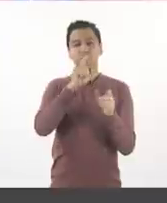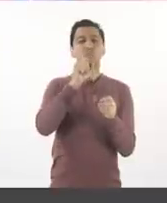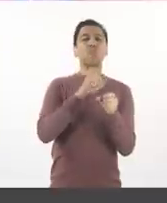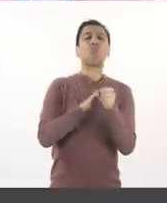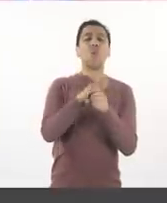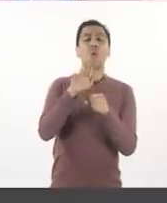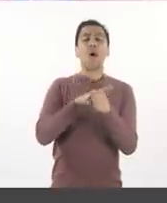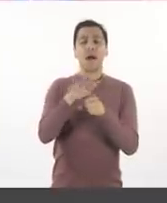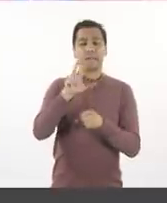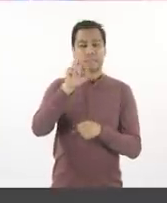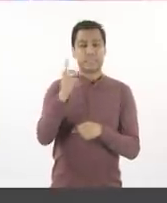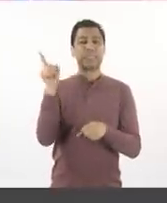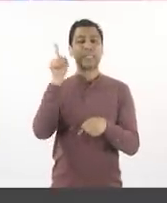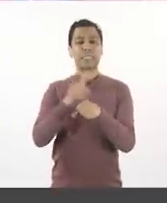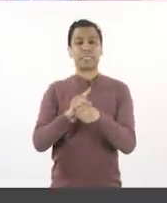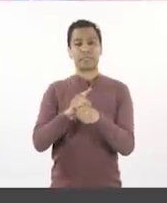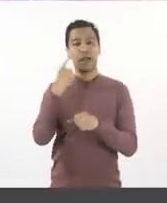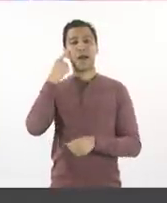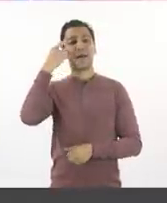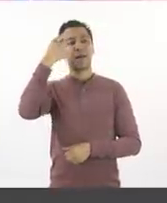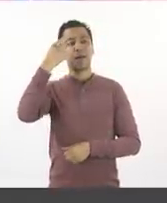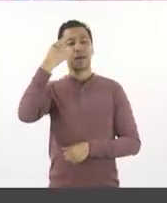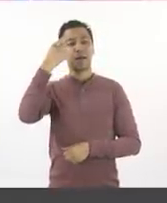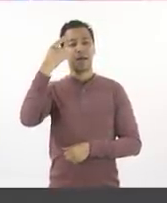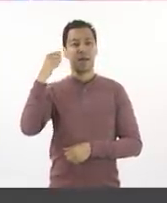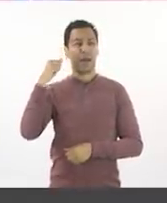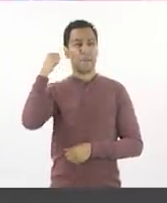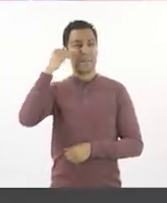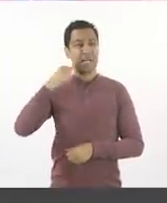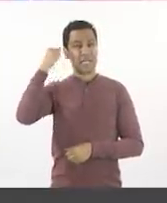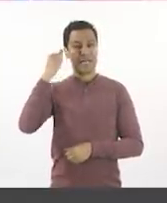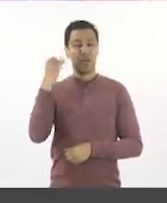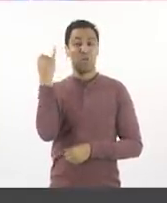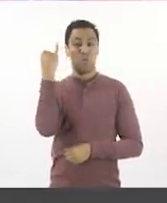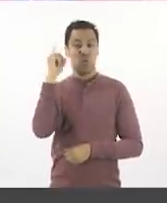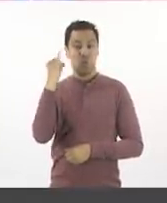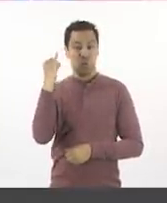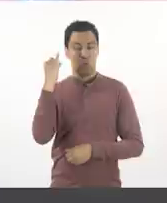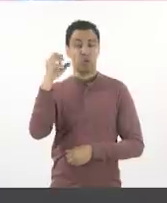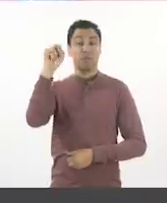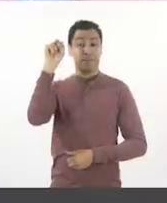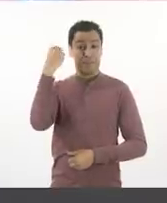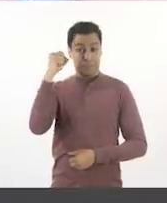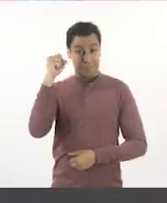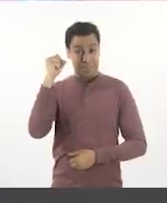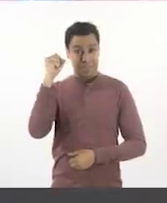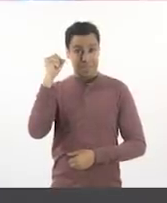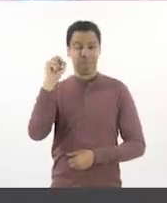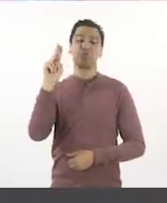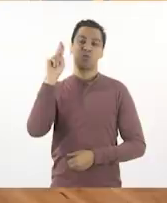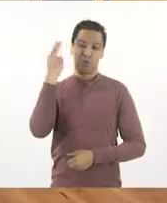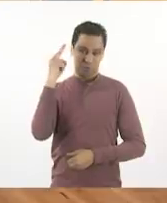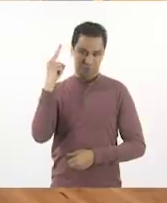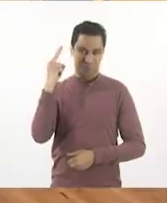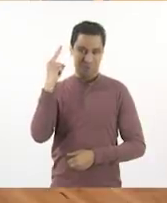meses que tienen 30 días son abril, junio, septiembre y noviembre. Y noviembre, ¿y